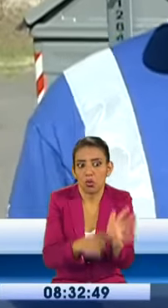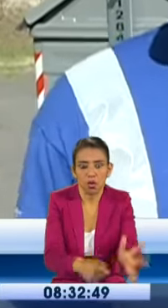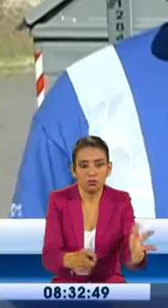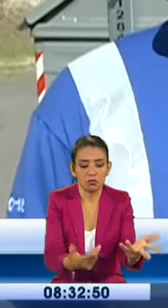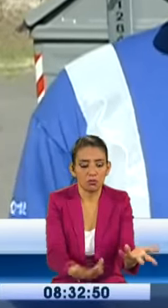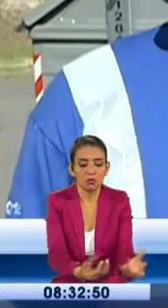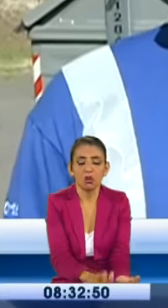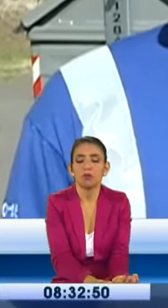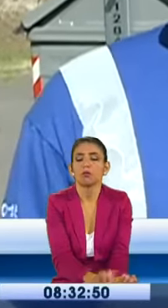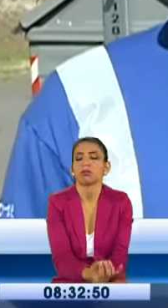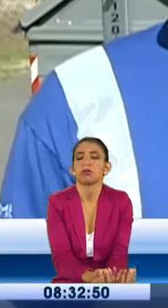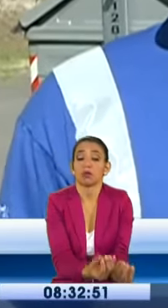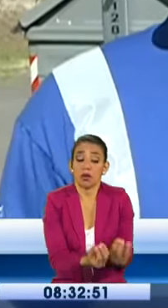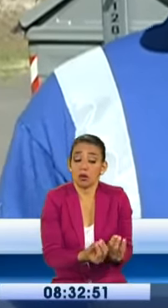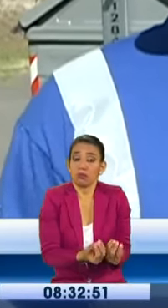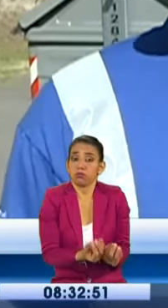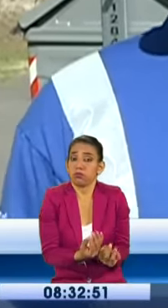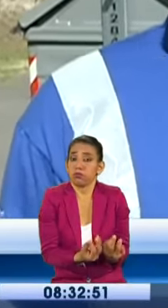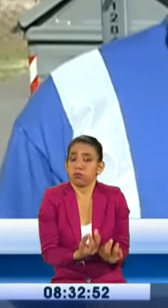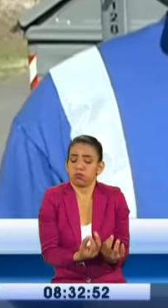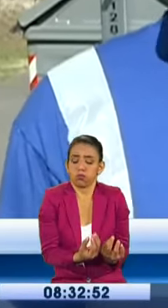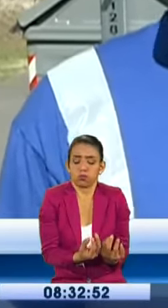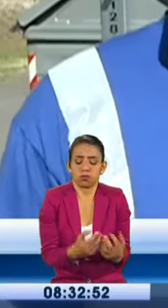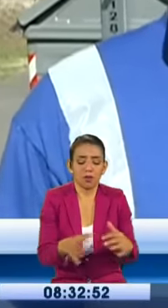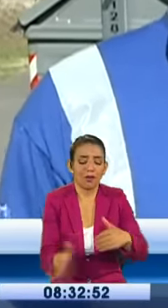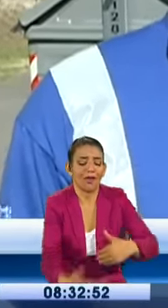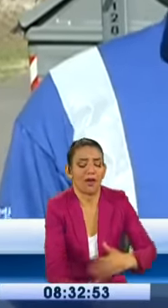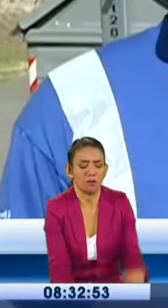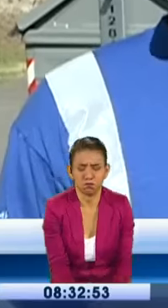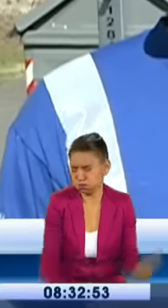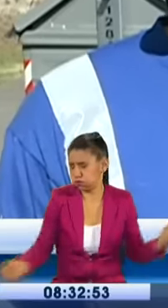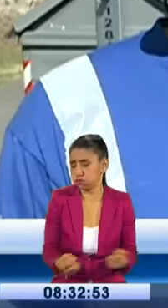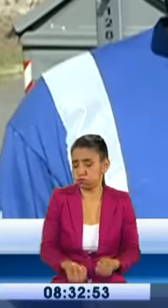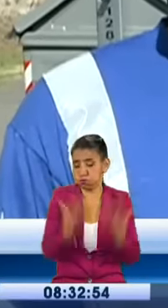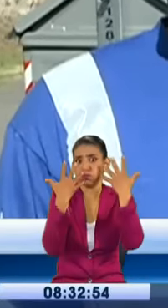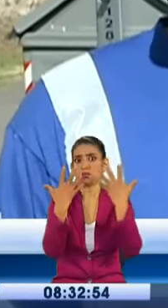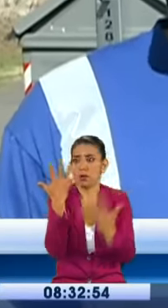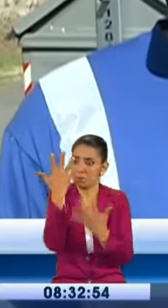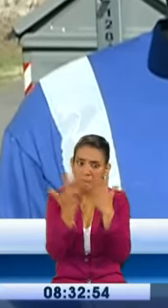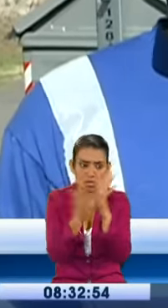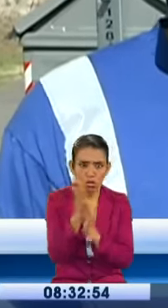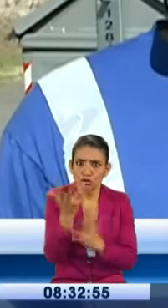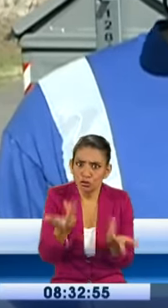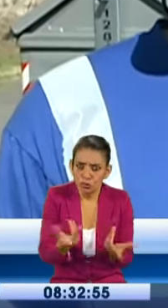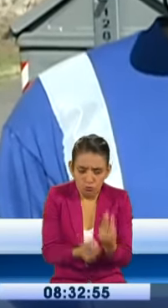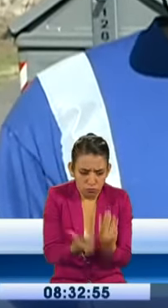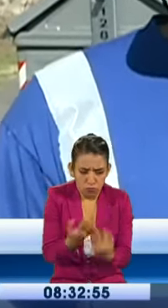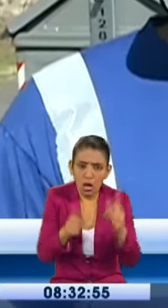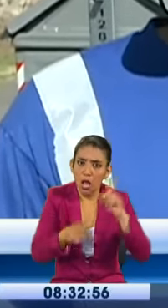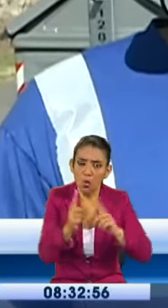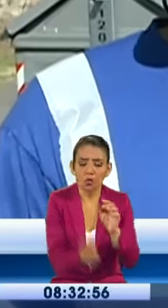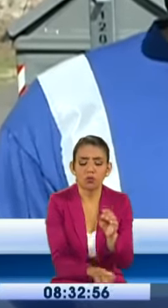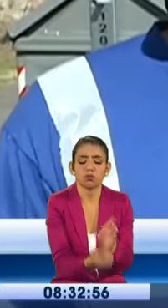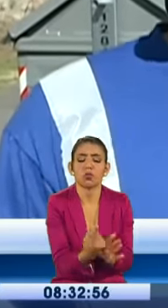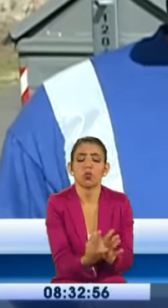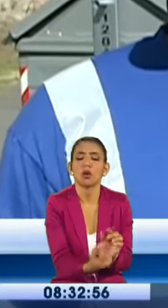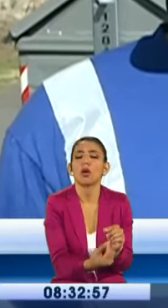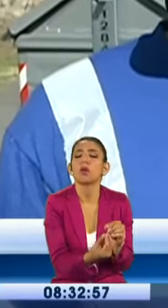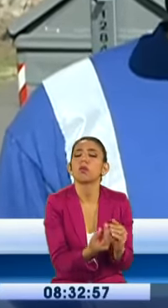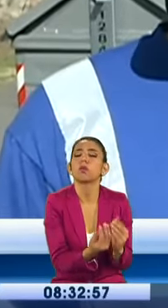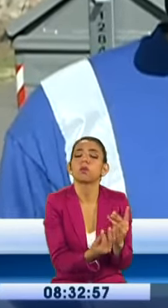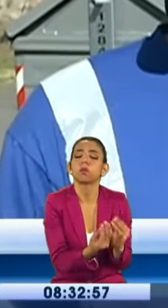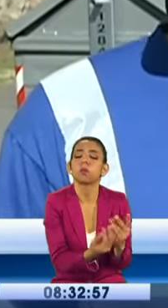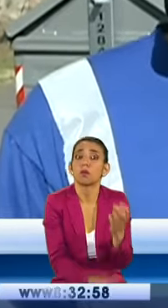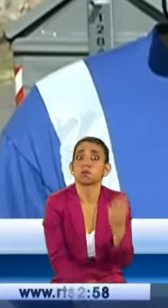los demás compañeros, vayamos a recoger y no tengamos precauciones de quemarnos las manos, nada de eso, porque hay camaretas que están mal prendidas y eso